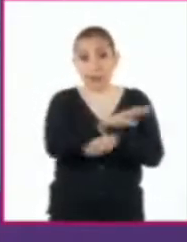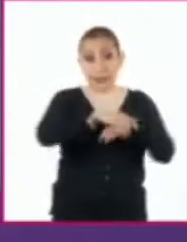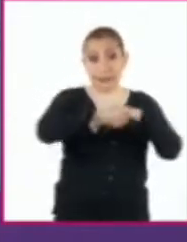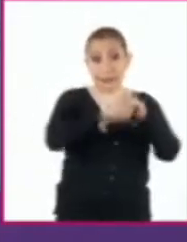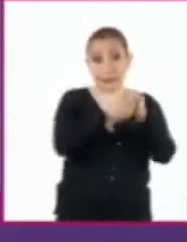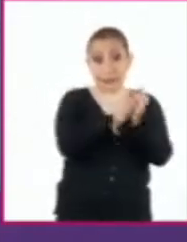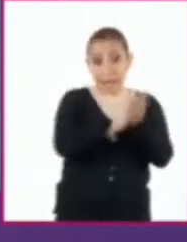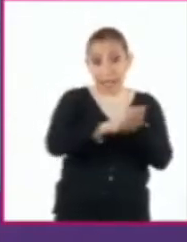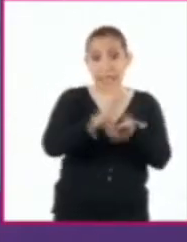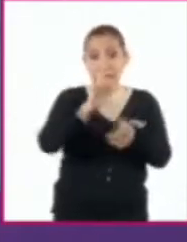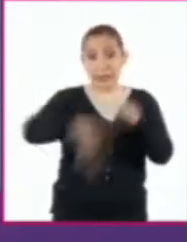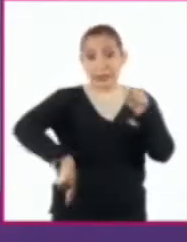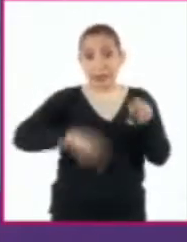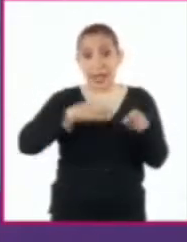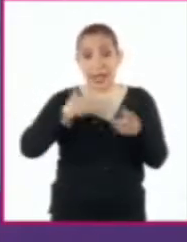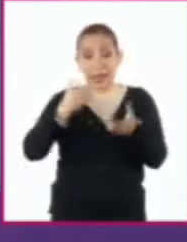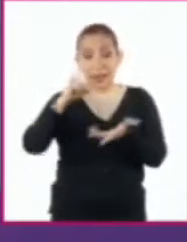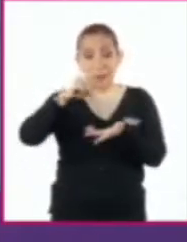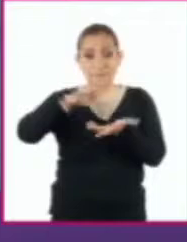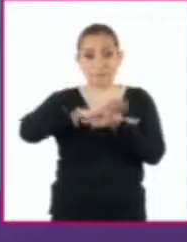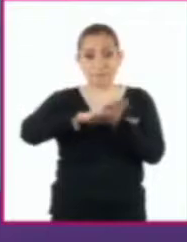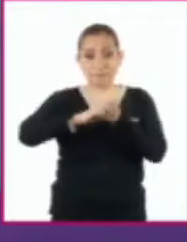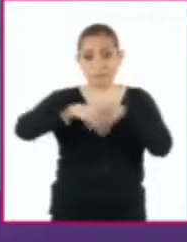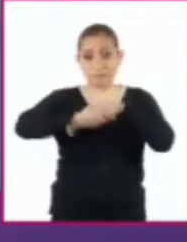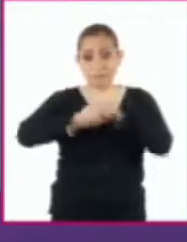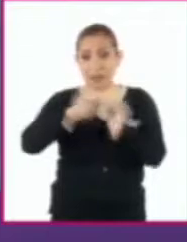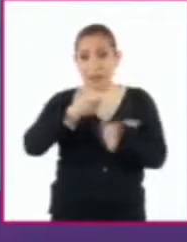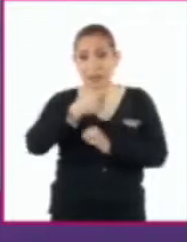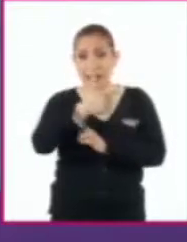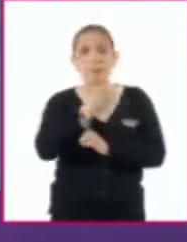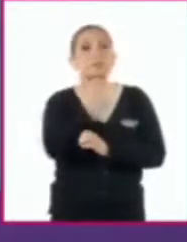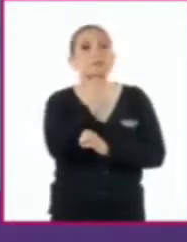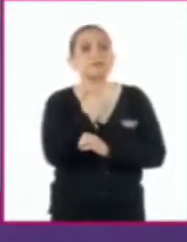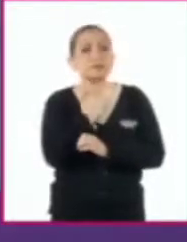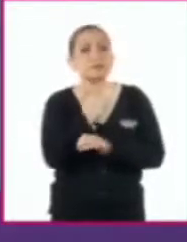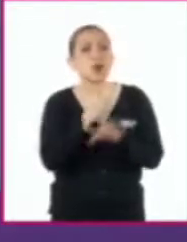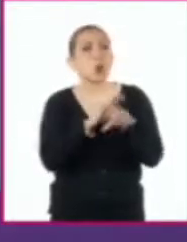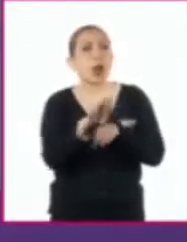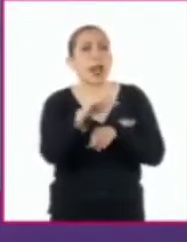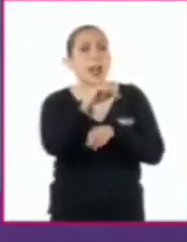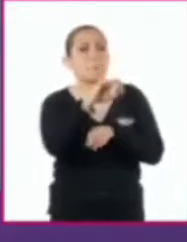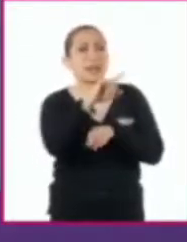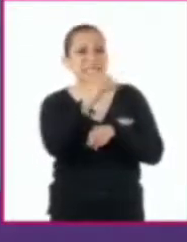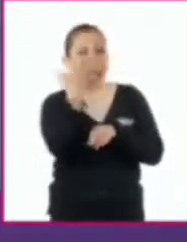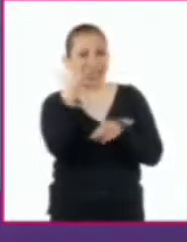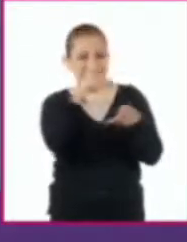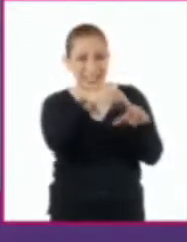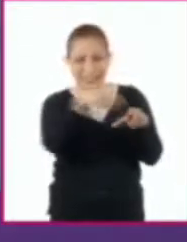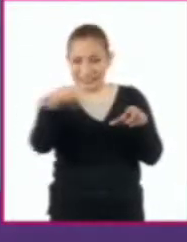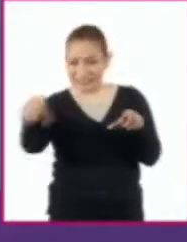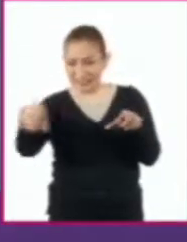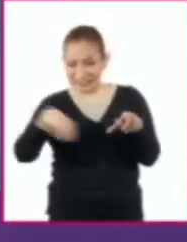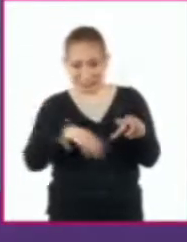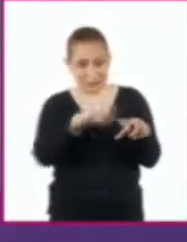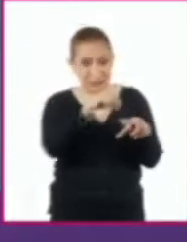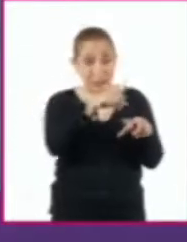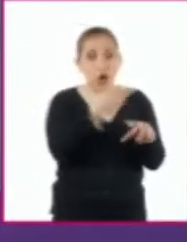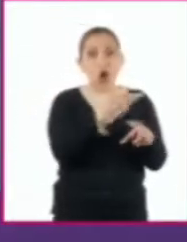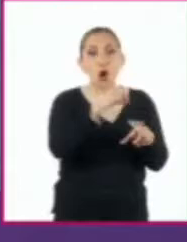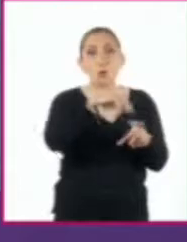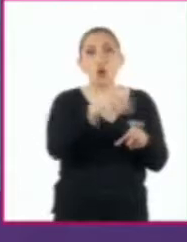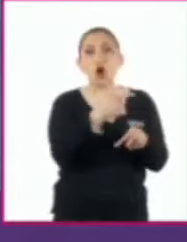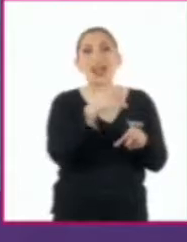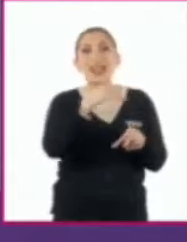manos y se desinfectaron con líquido antibacterial. ¿Cuáles de las mezclas que se mencionan se clasifican en